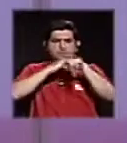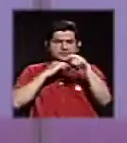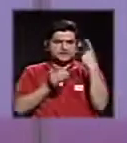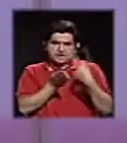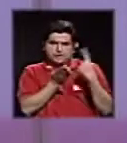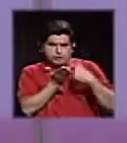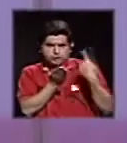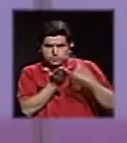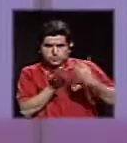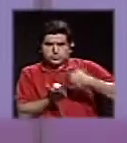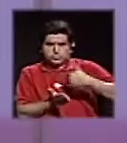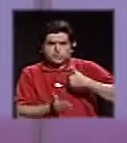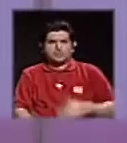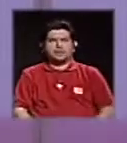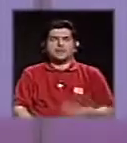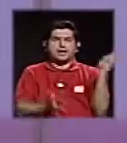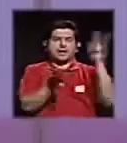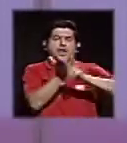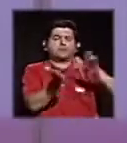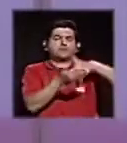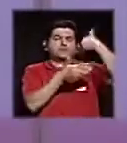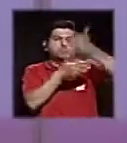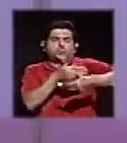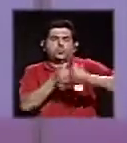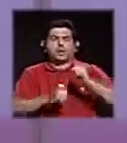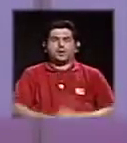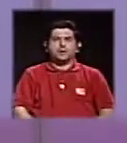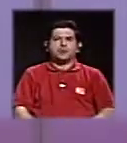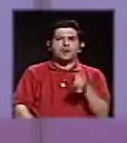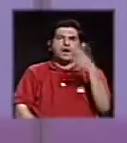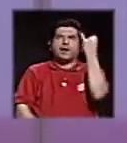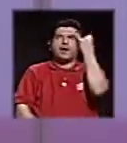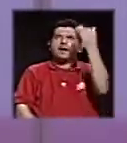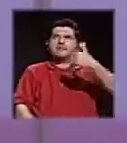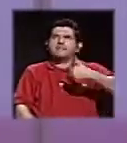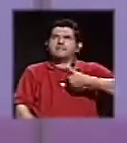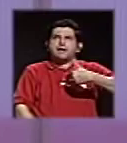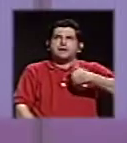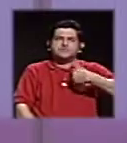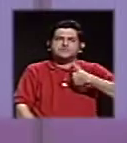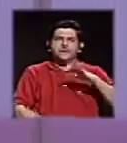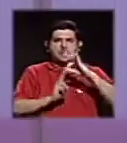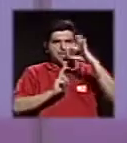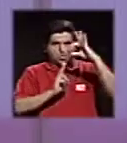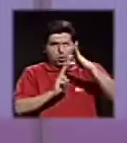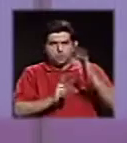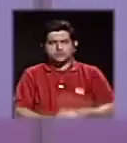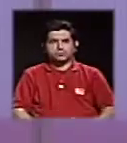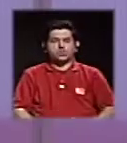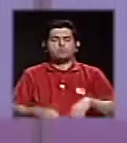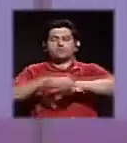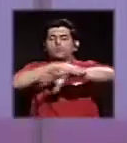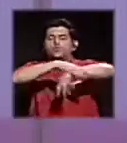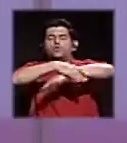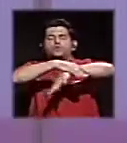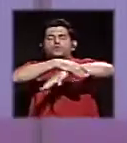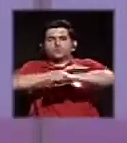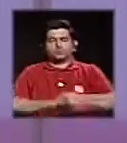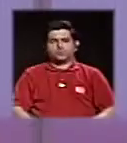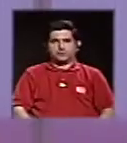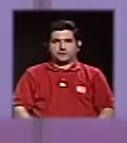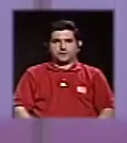discutió el código aprobado posteriormente había planteado la la opción de que fuera por sorteo que fuera